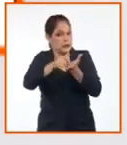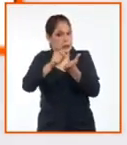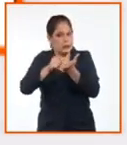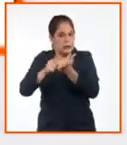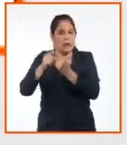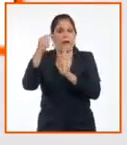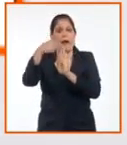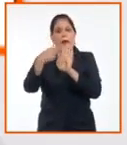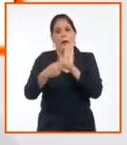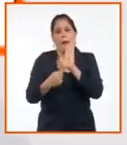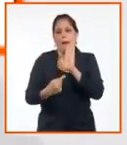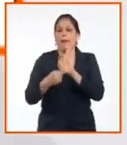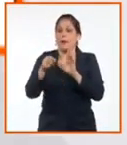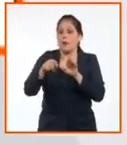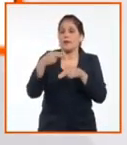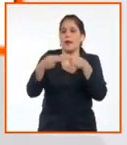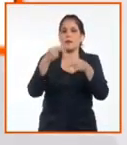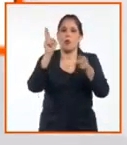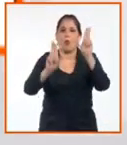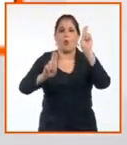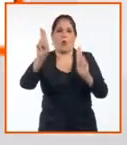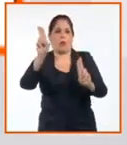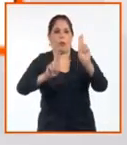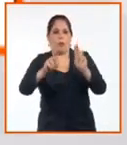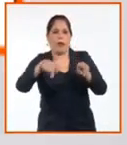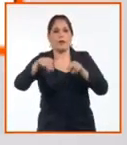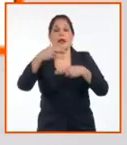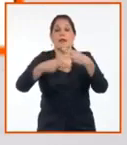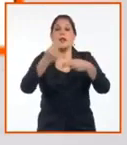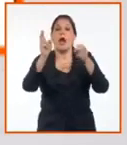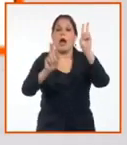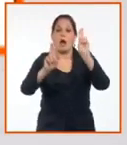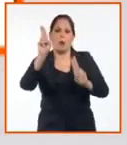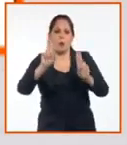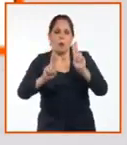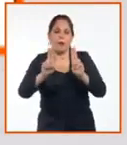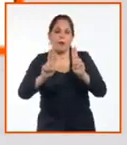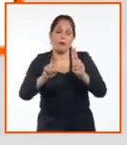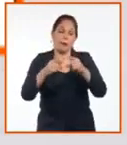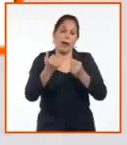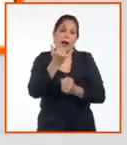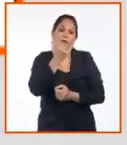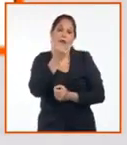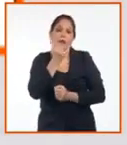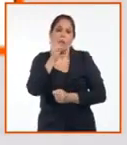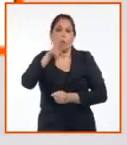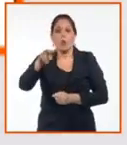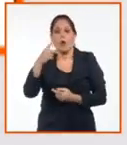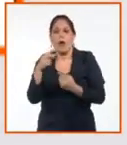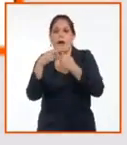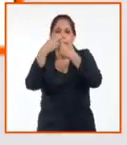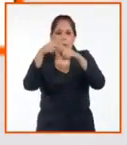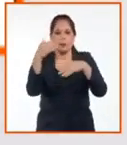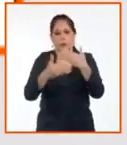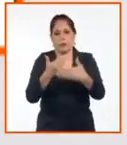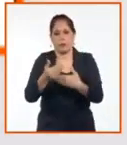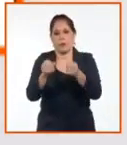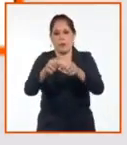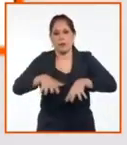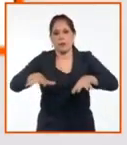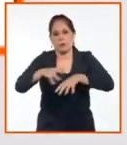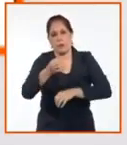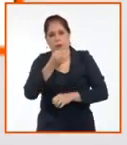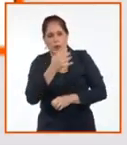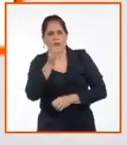se toman acciones se toman a cuatro para tratar minimizar estas afectaciones buscar y buscar alternativas nosotros constantemente